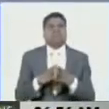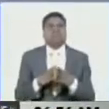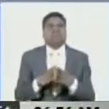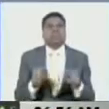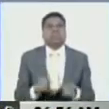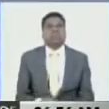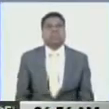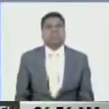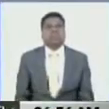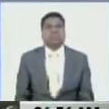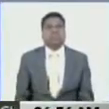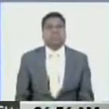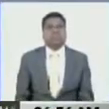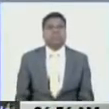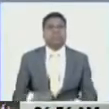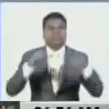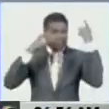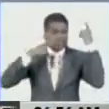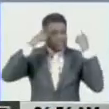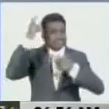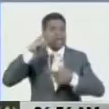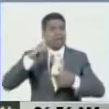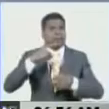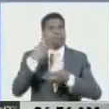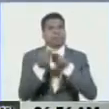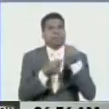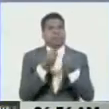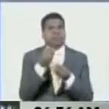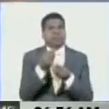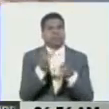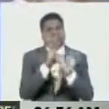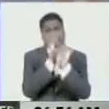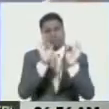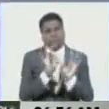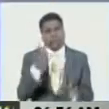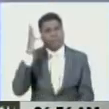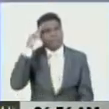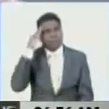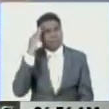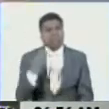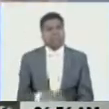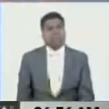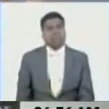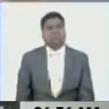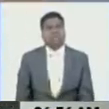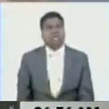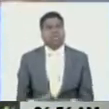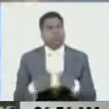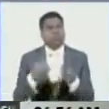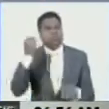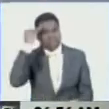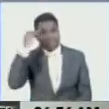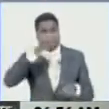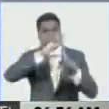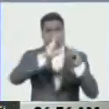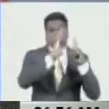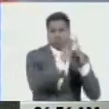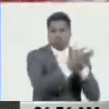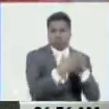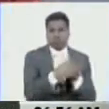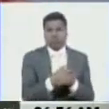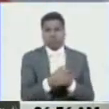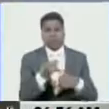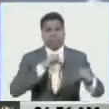dudas, Chávez se convirtió en una gran fuerza moral, en una doctrina en una ideología, en una cultura, en